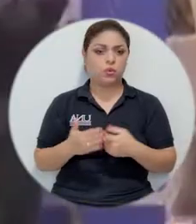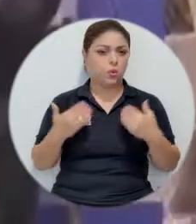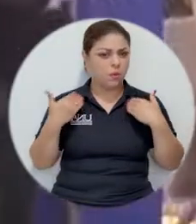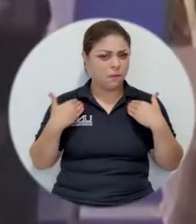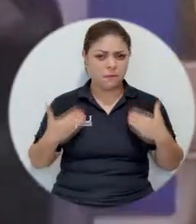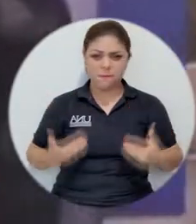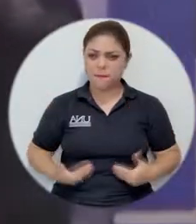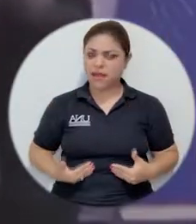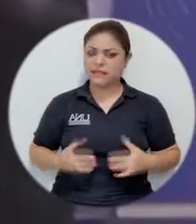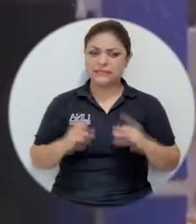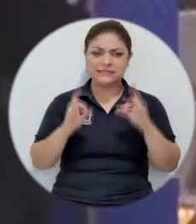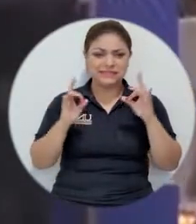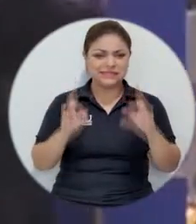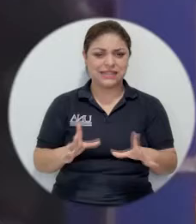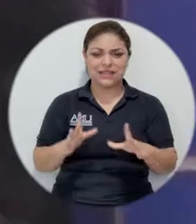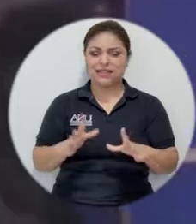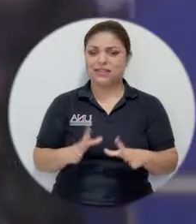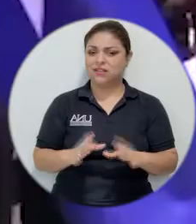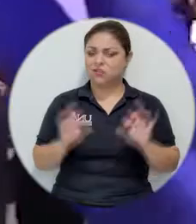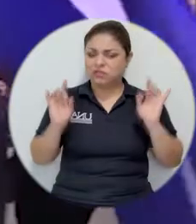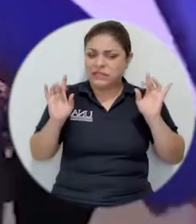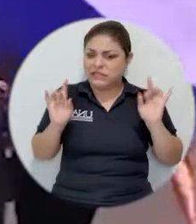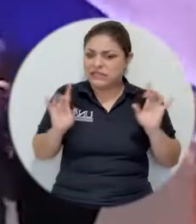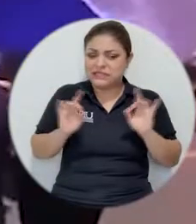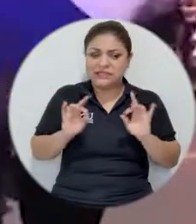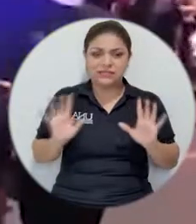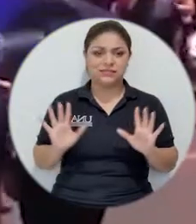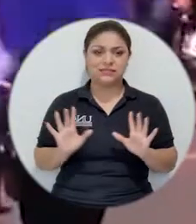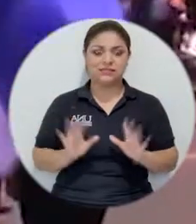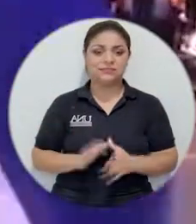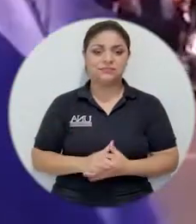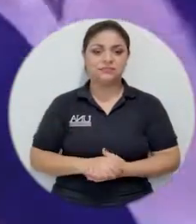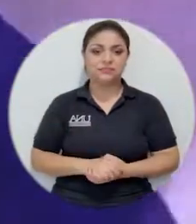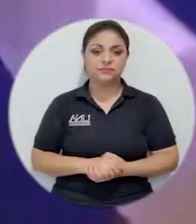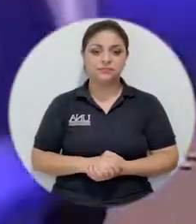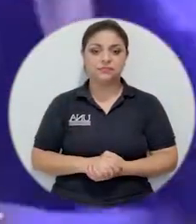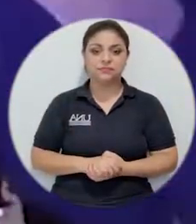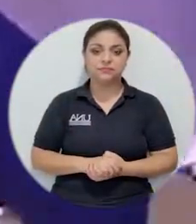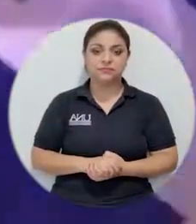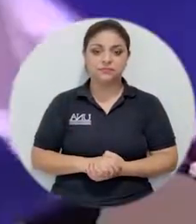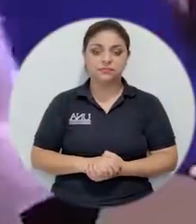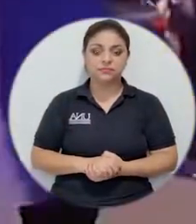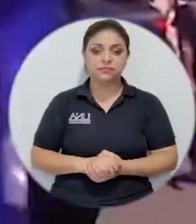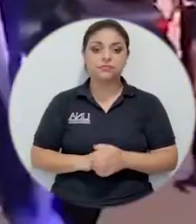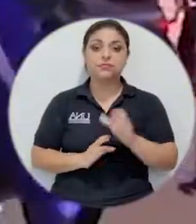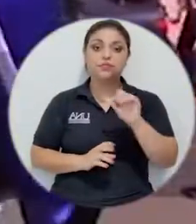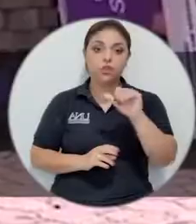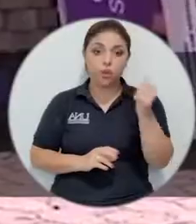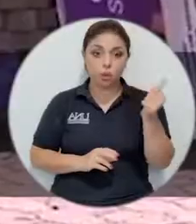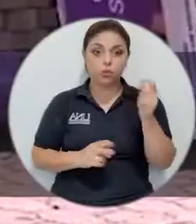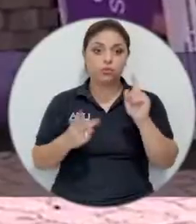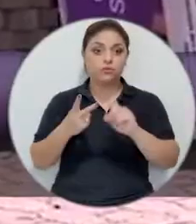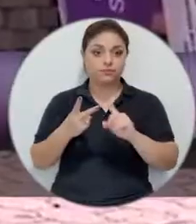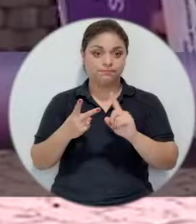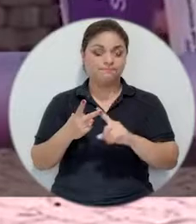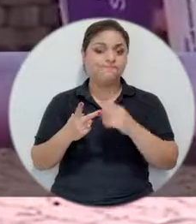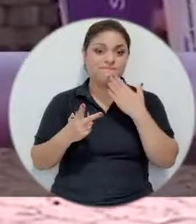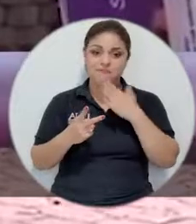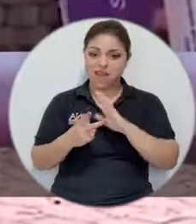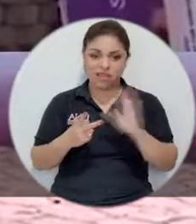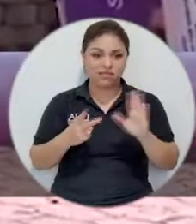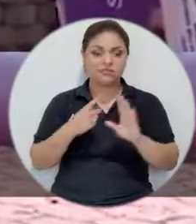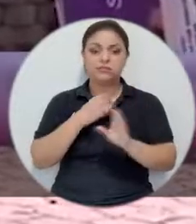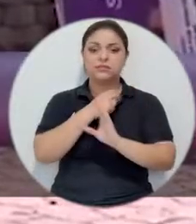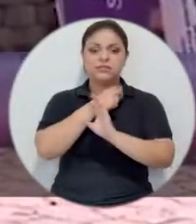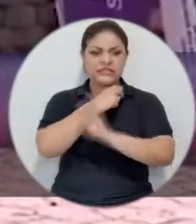durísimo en términos humanos, ¿verdad? Es horroroso. Sí, terrible, terrible. Es horroroso en términos humanos. Y el otro tipo de